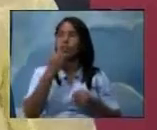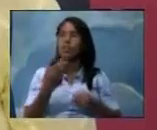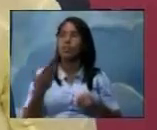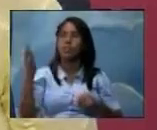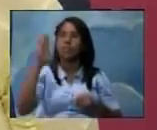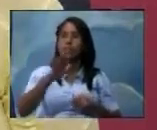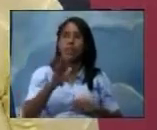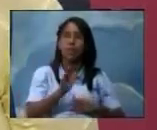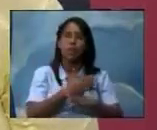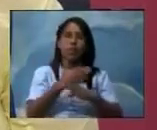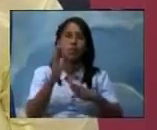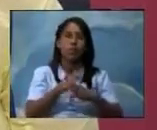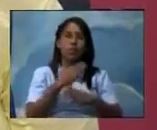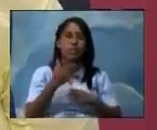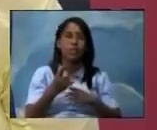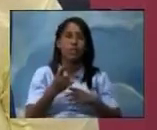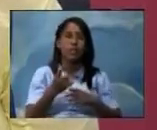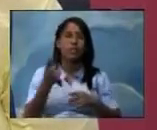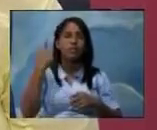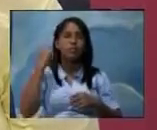bueno que estén compartiendo